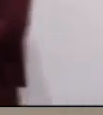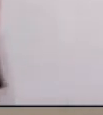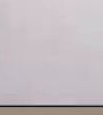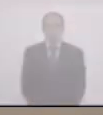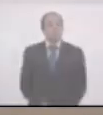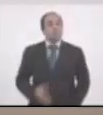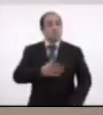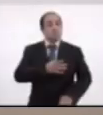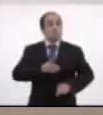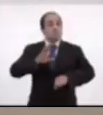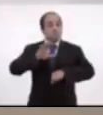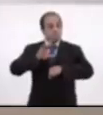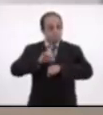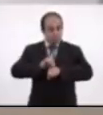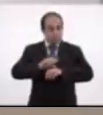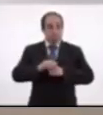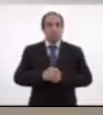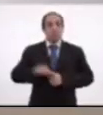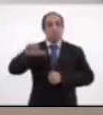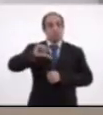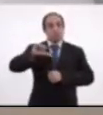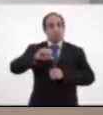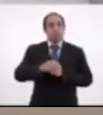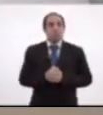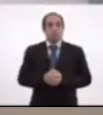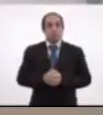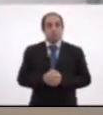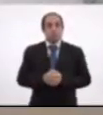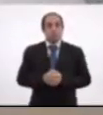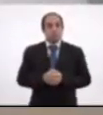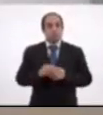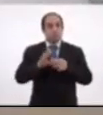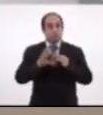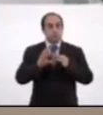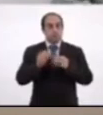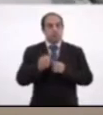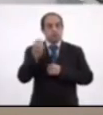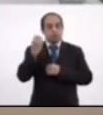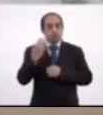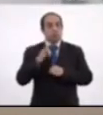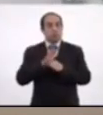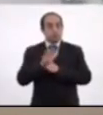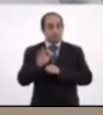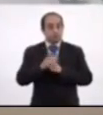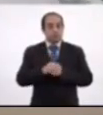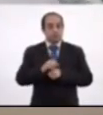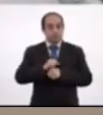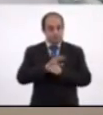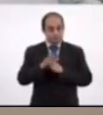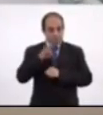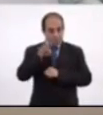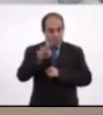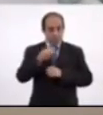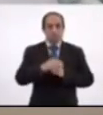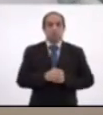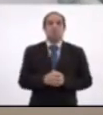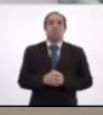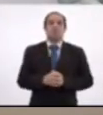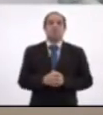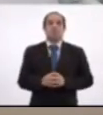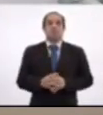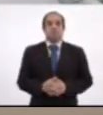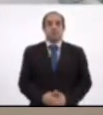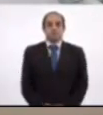Muy buenos días. Hoy nos toca hablar del semáforo de COVID-19